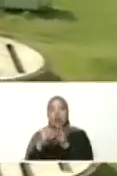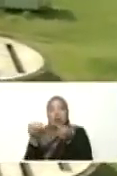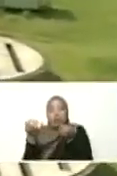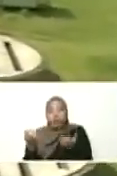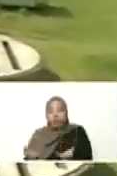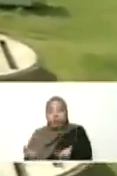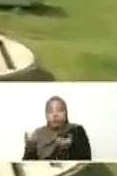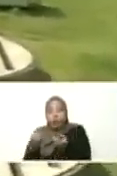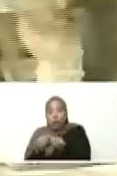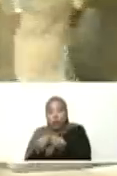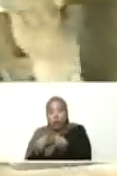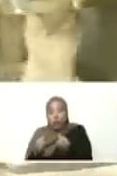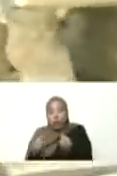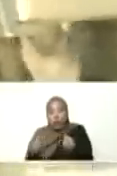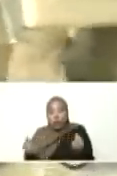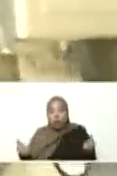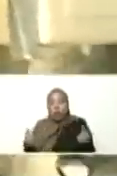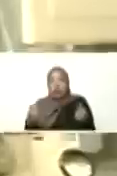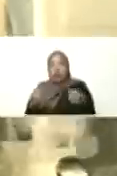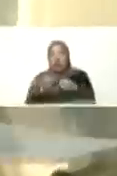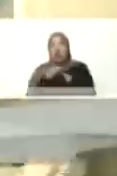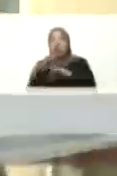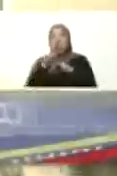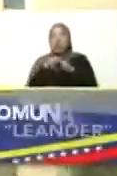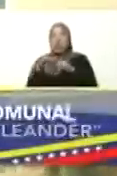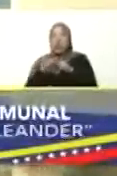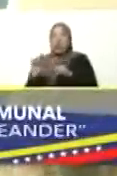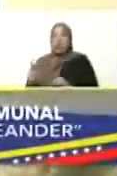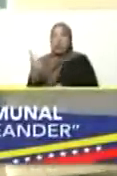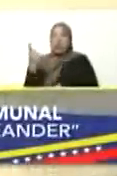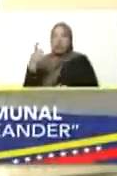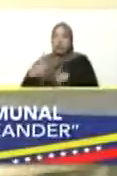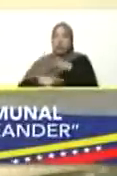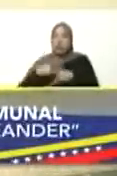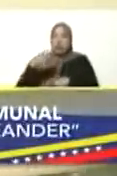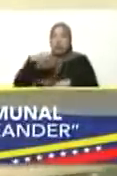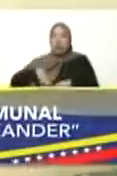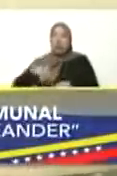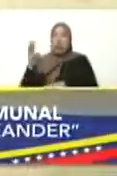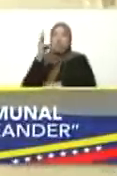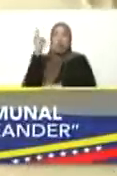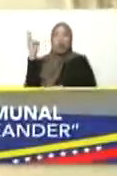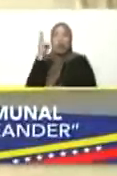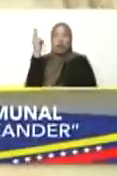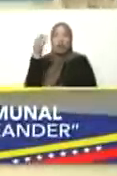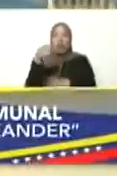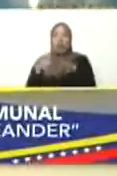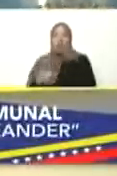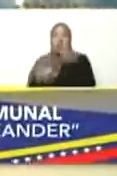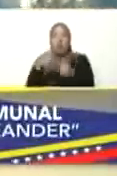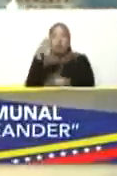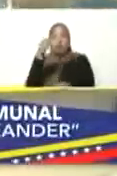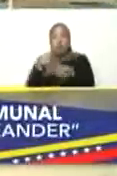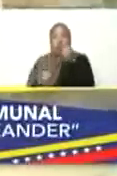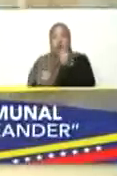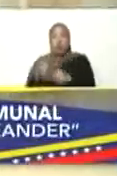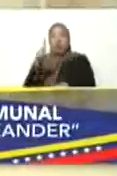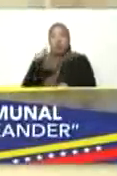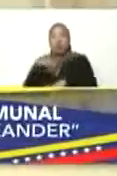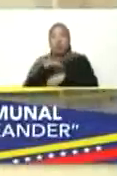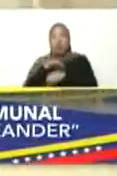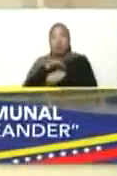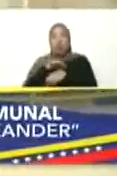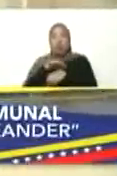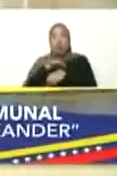maíz proveniente de este municipio, presidente. Somos primer productor de maíz del estado de Barinas, productores de leche, productores de carne, ciudadano